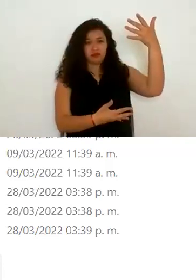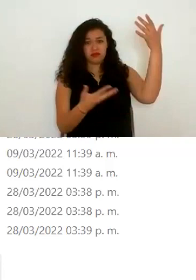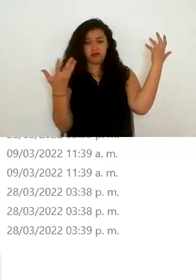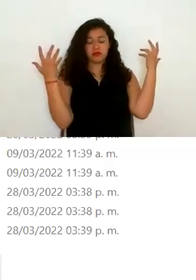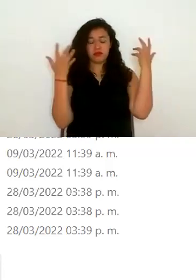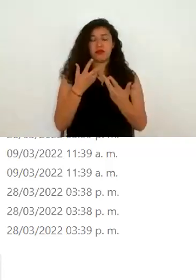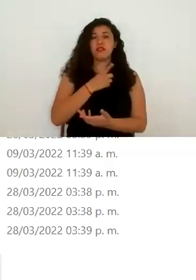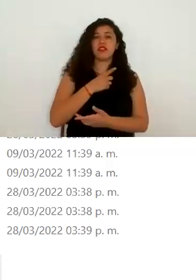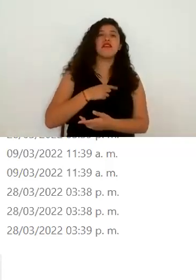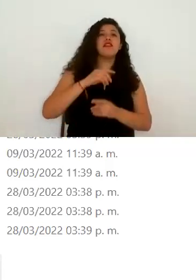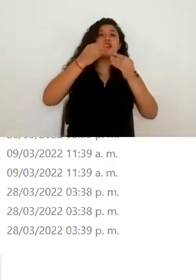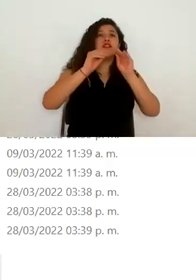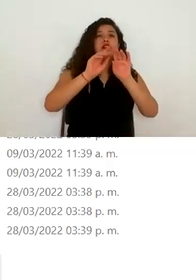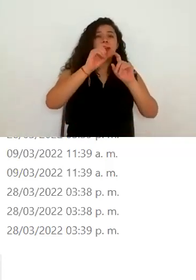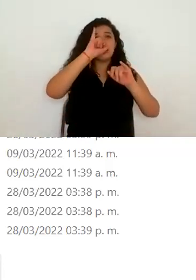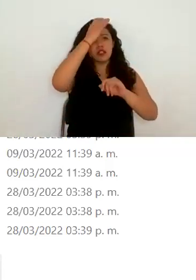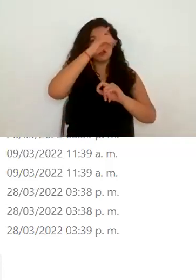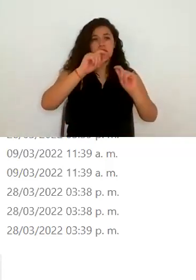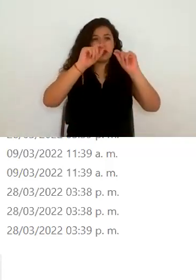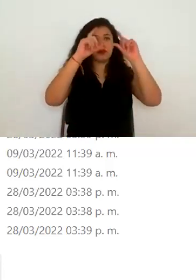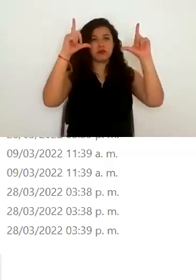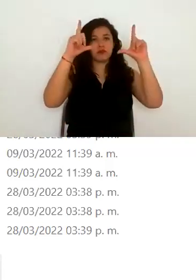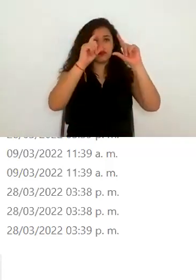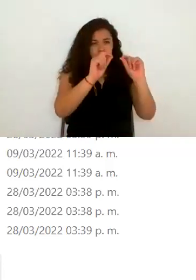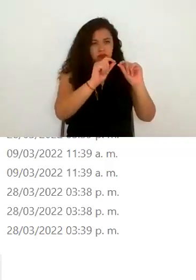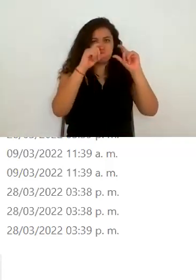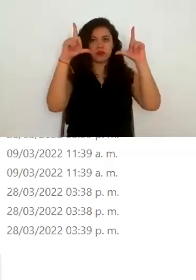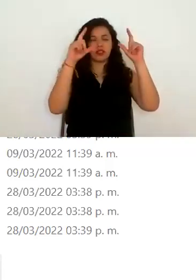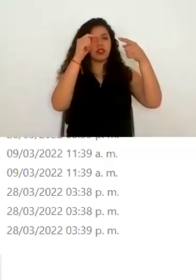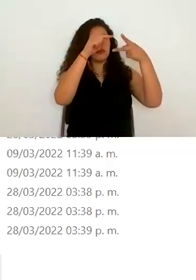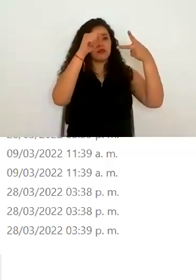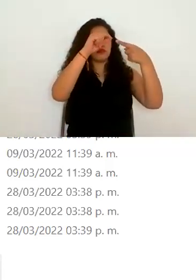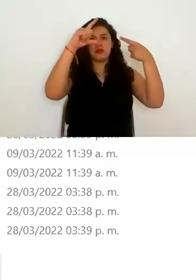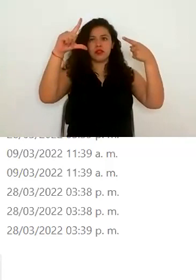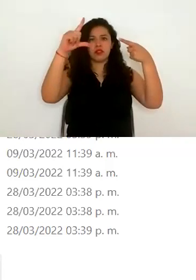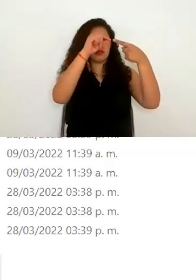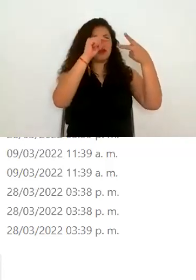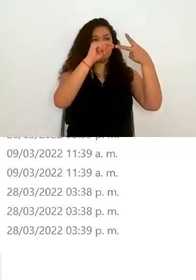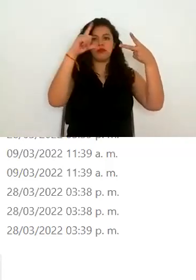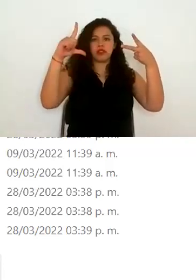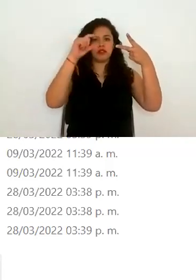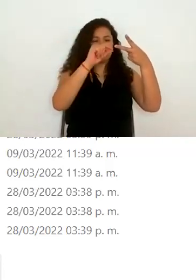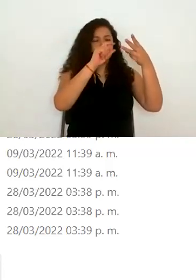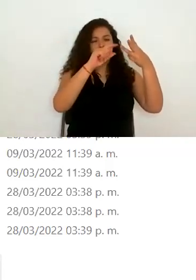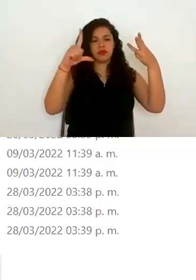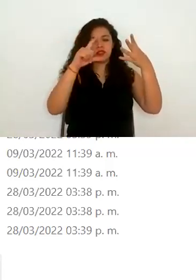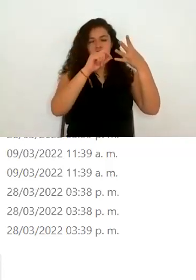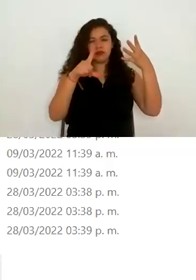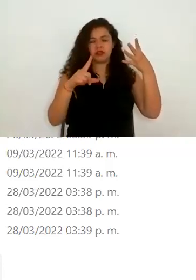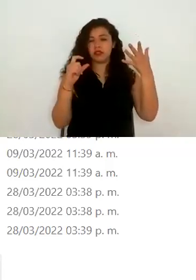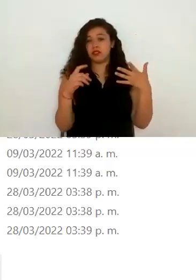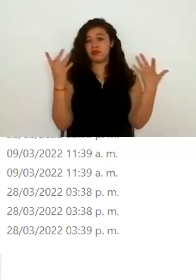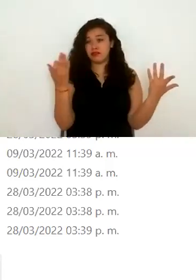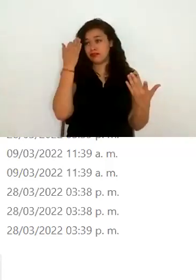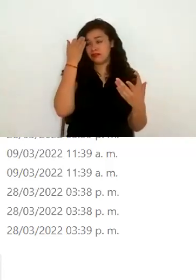abrir todas las imágenes o todos los documentos digitalizados y bueno, nos vamos a tardar por lo menos unos